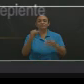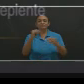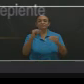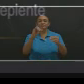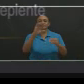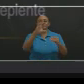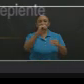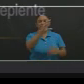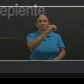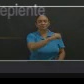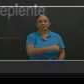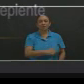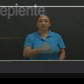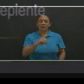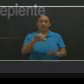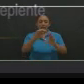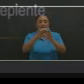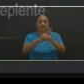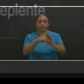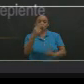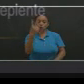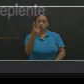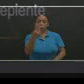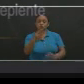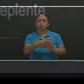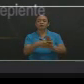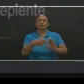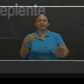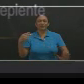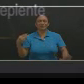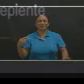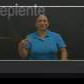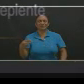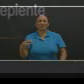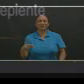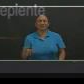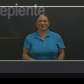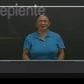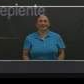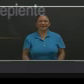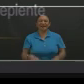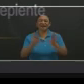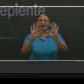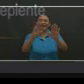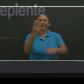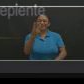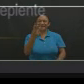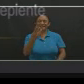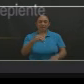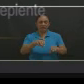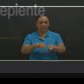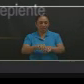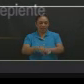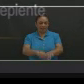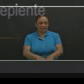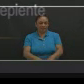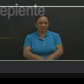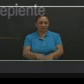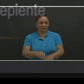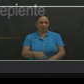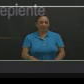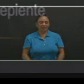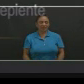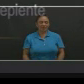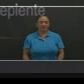número 13, dice: y romped vuestro corazón y no